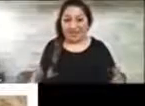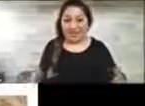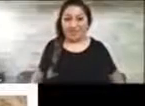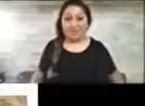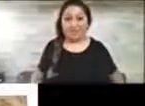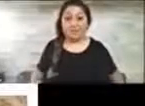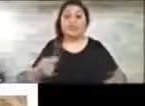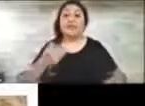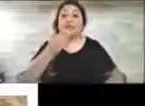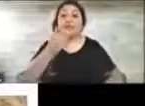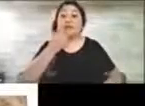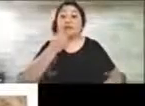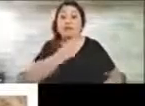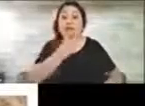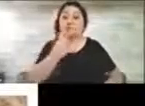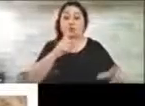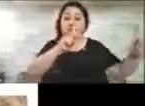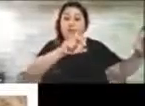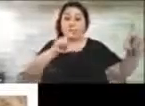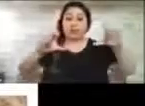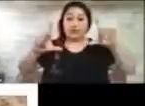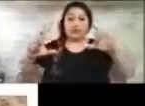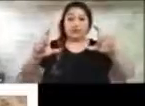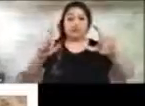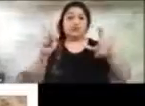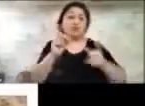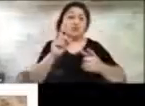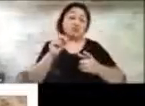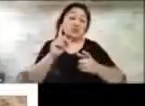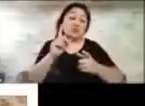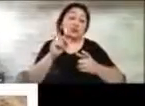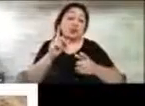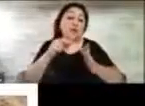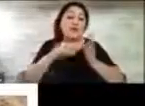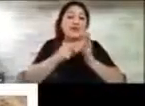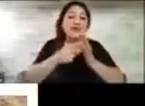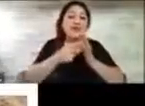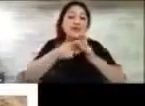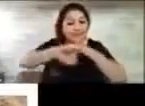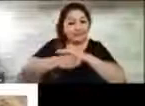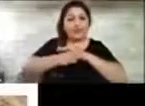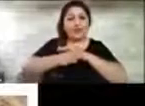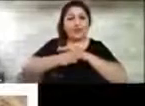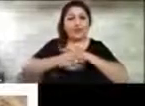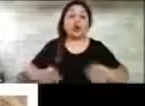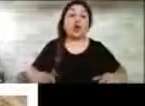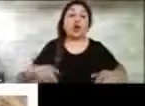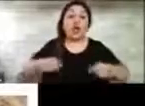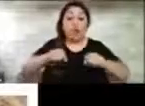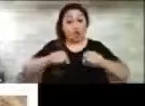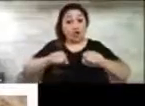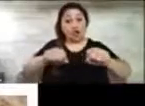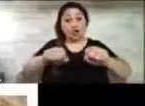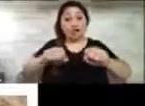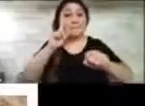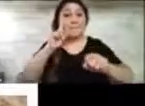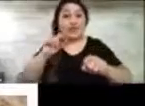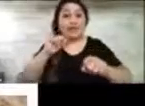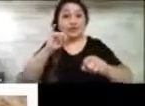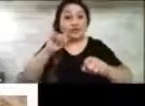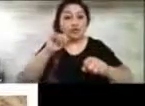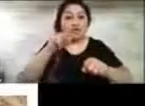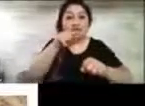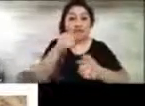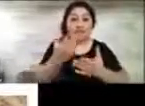mejor no dificultan mi trayecto con un coche, pero sí, por ejemplo, vemos paraderos aislados donde no tienen veredas de